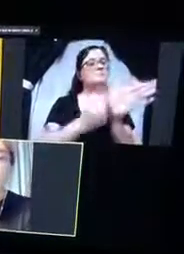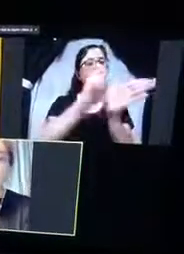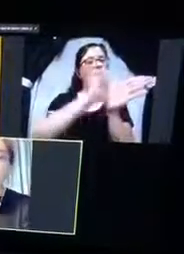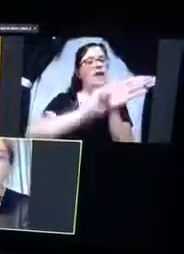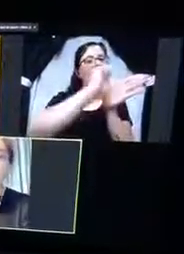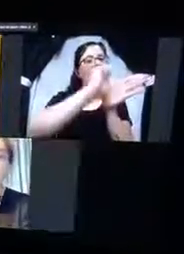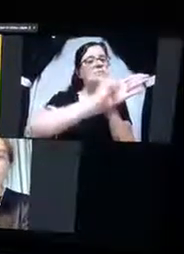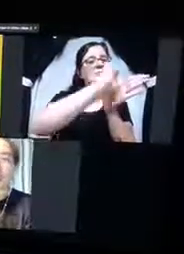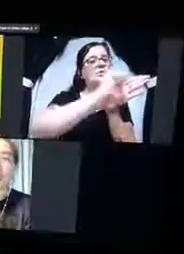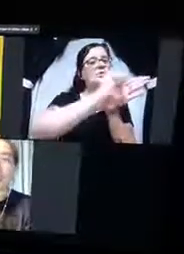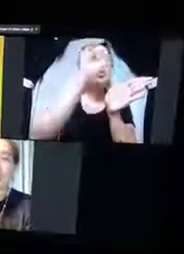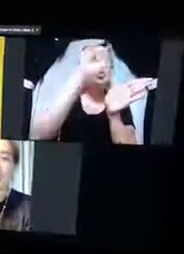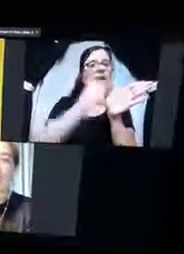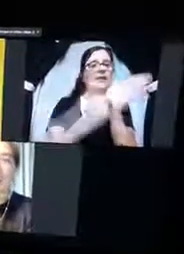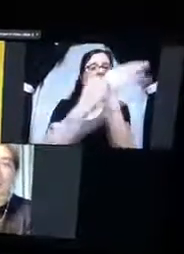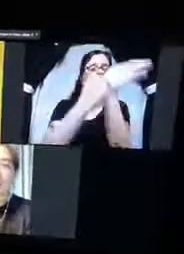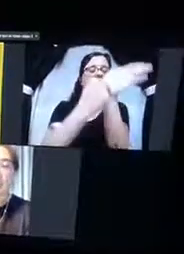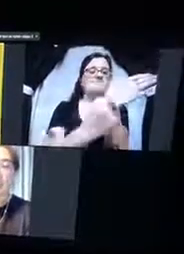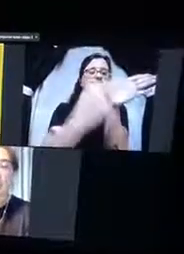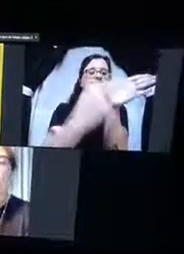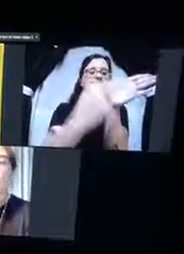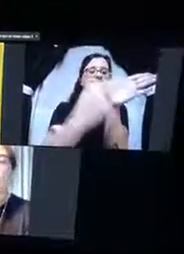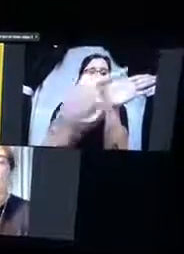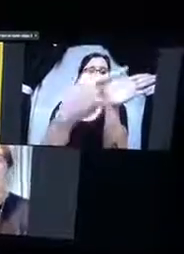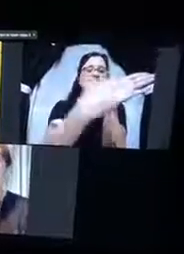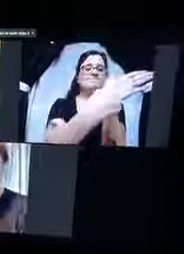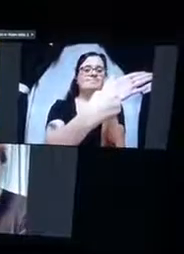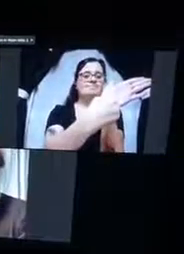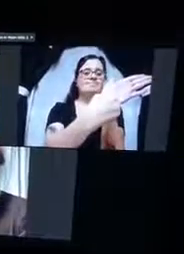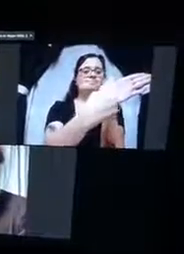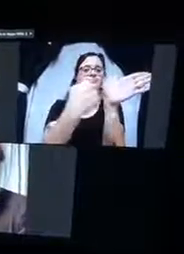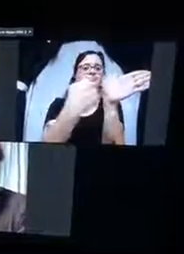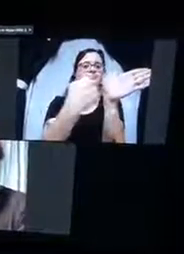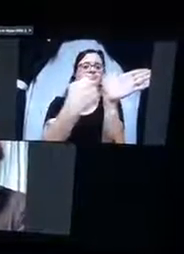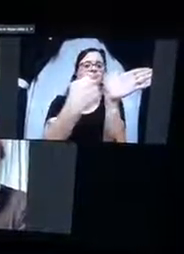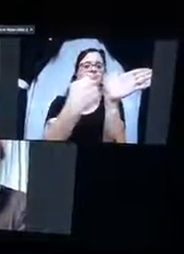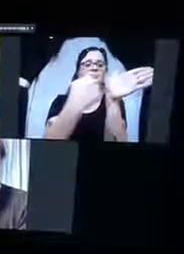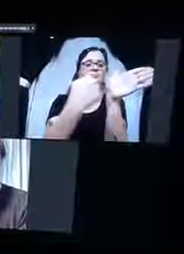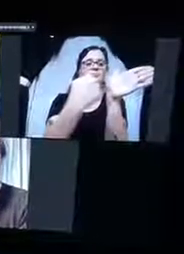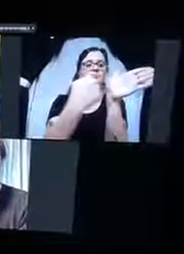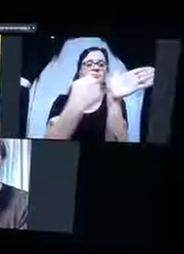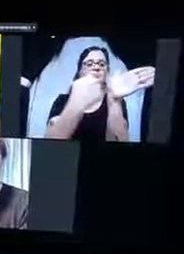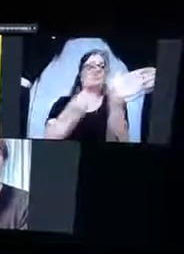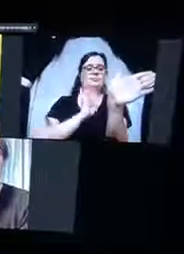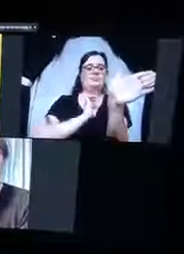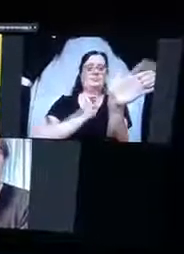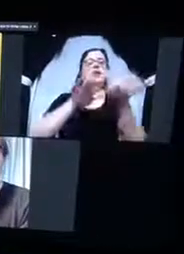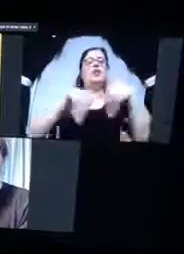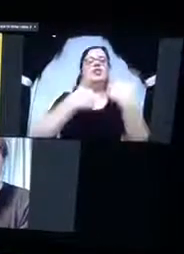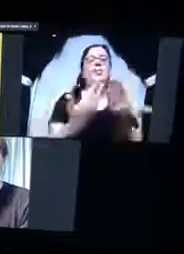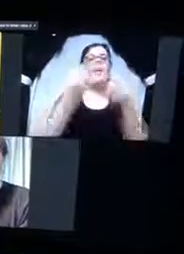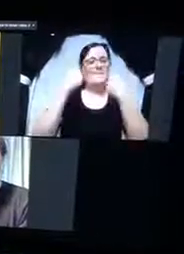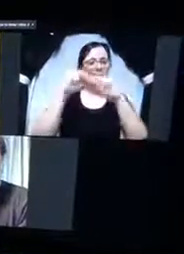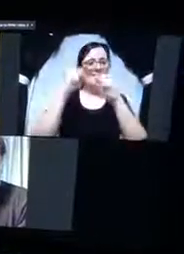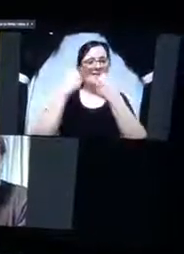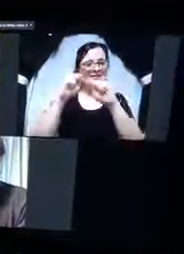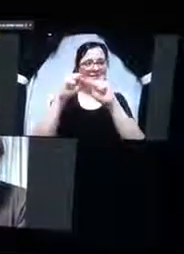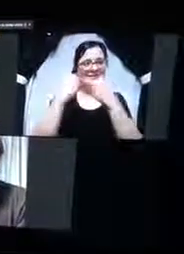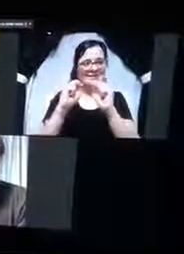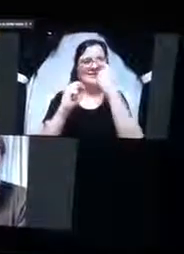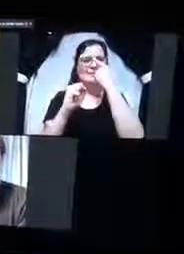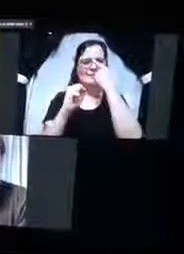una comprensión del lenguaje flexible. Y lo anticipa a lo que después va a ser el tema de